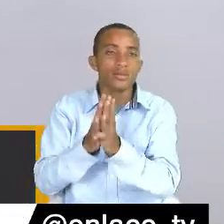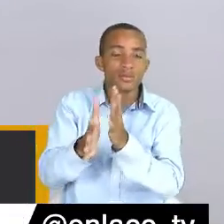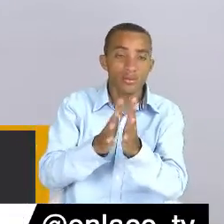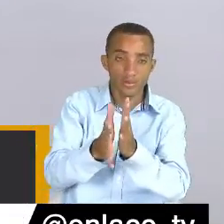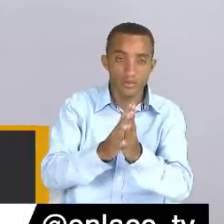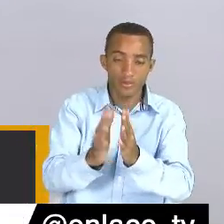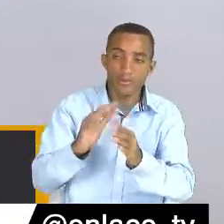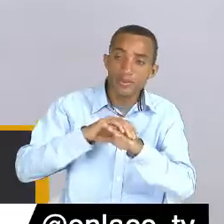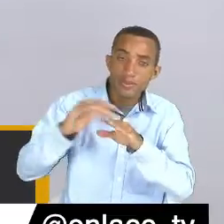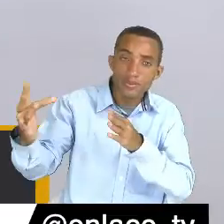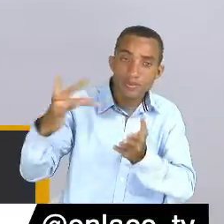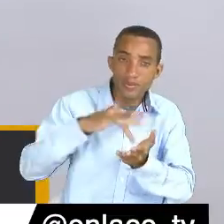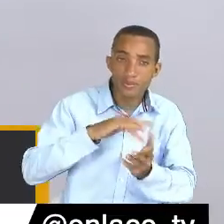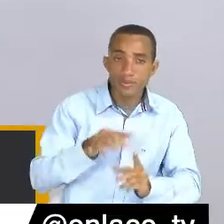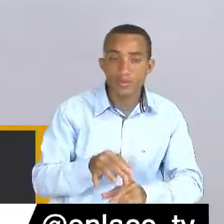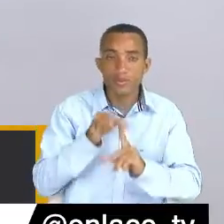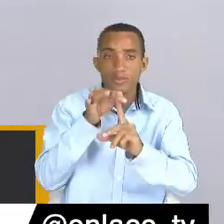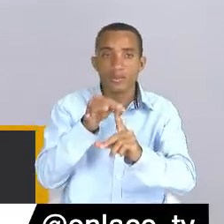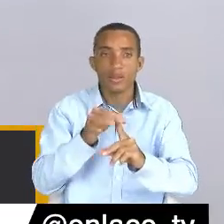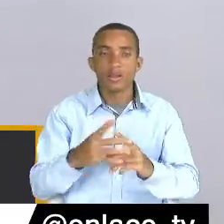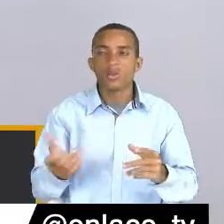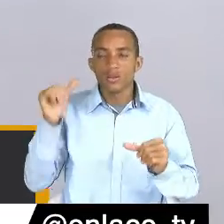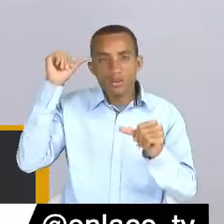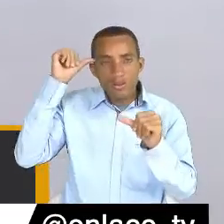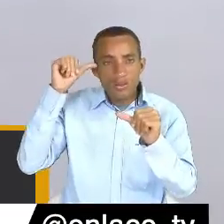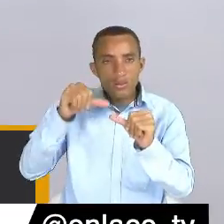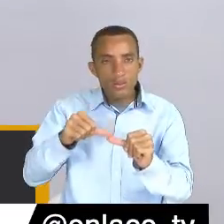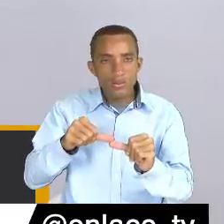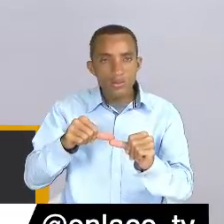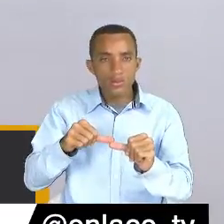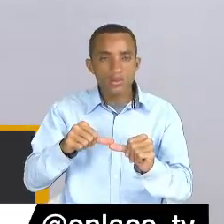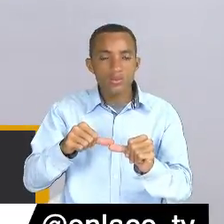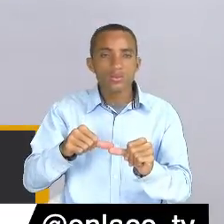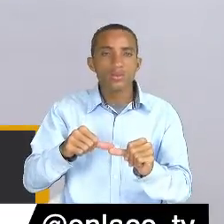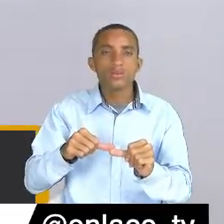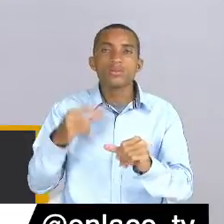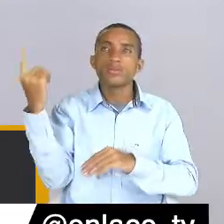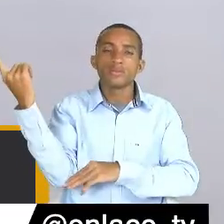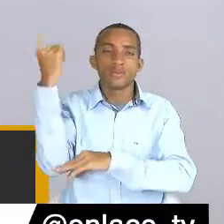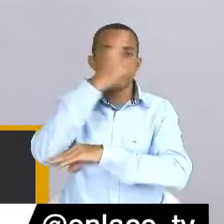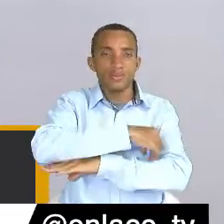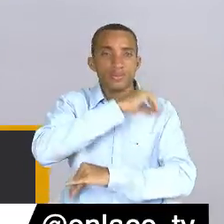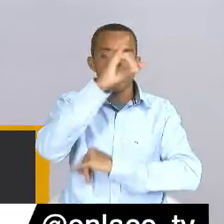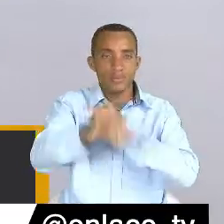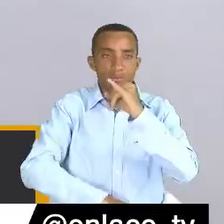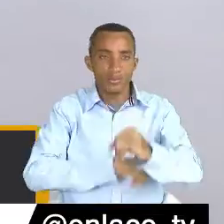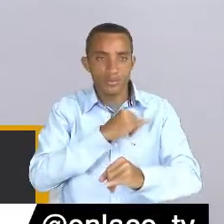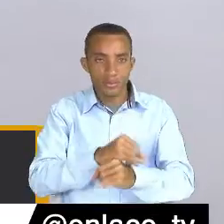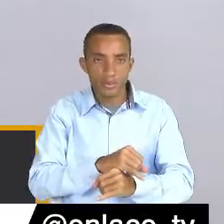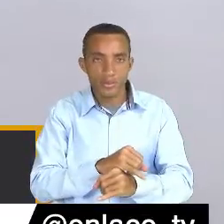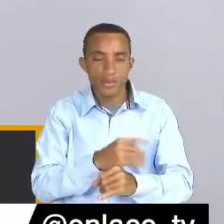evento especial que tenemos en conmemoración del Día Internacional de la Poesía.